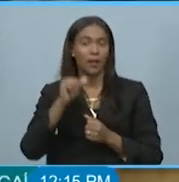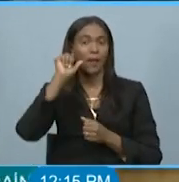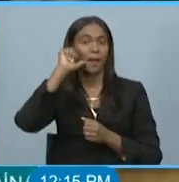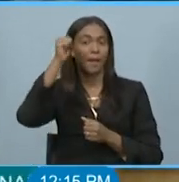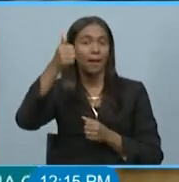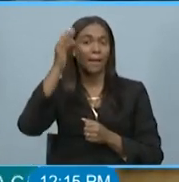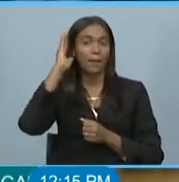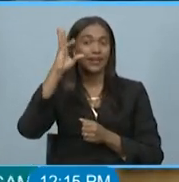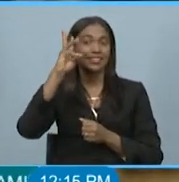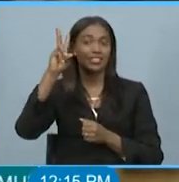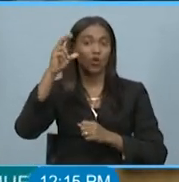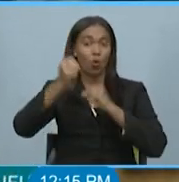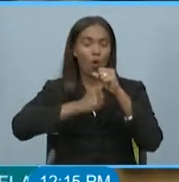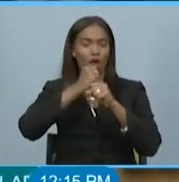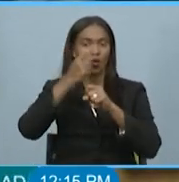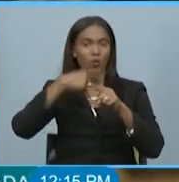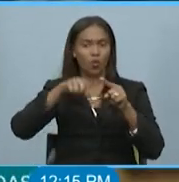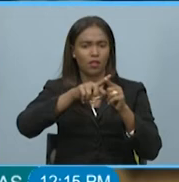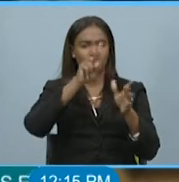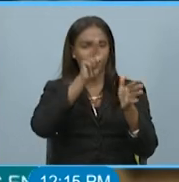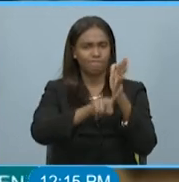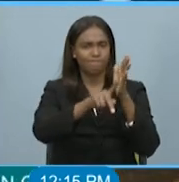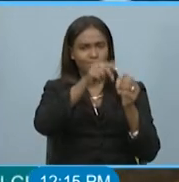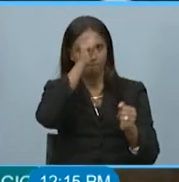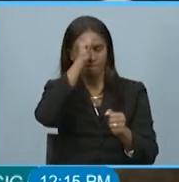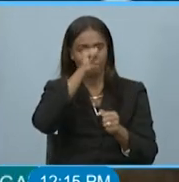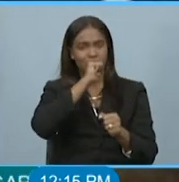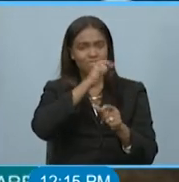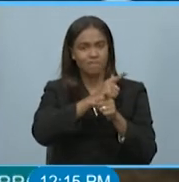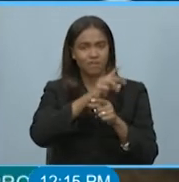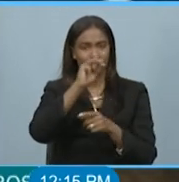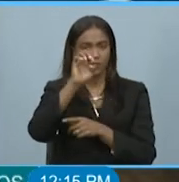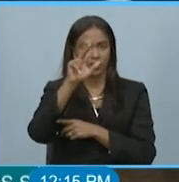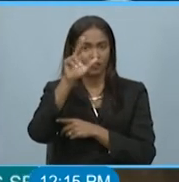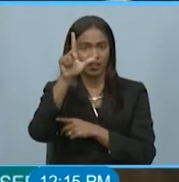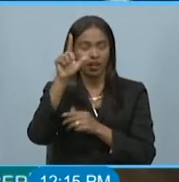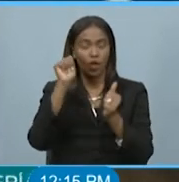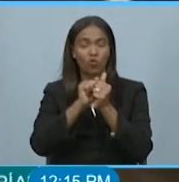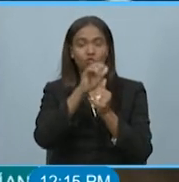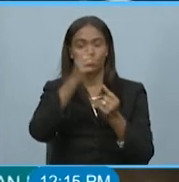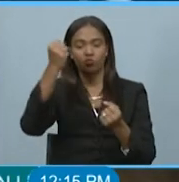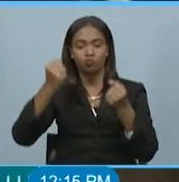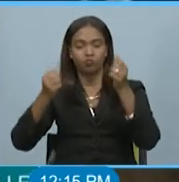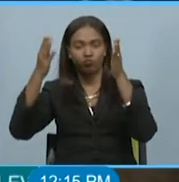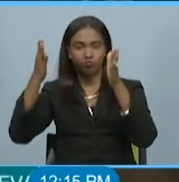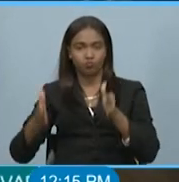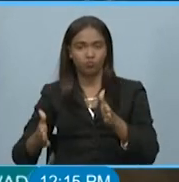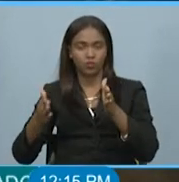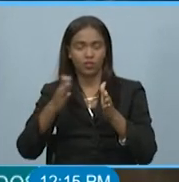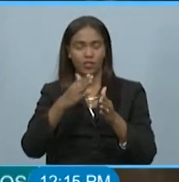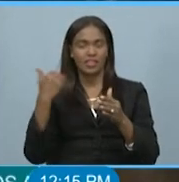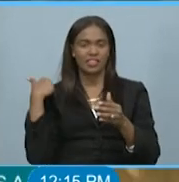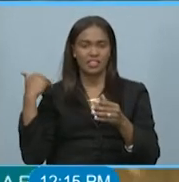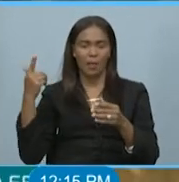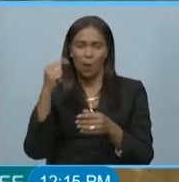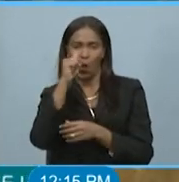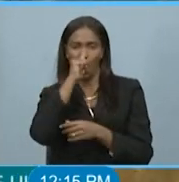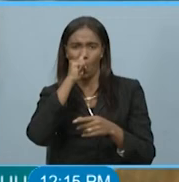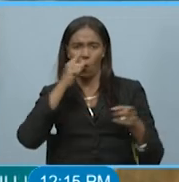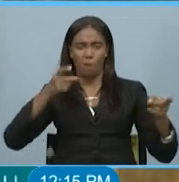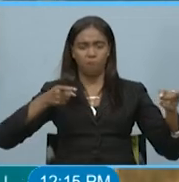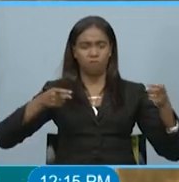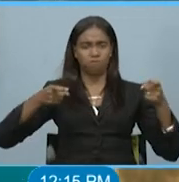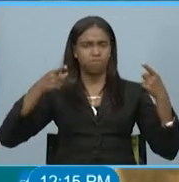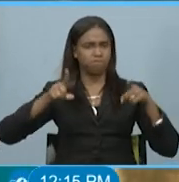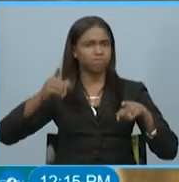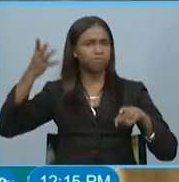cumplirán 62 años del vil asesinato de las hermanas Mirabal y de su chofer Rufino de la Cruz a manos de esbirros de la tiranía de Rafael Leonidas Trujillo